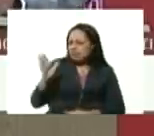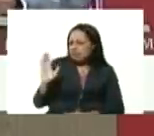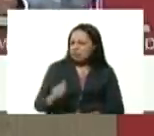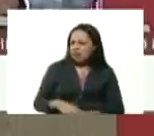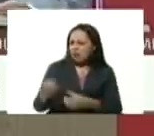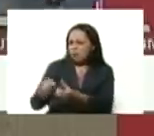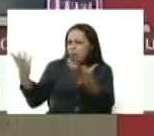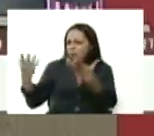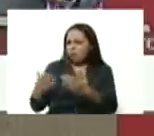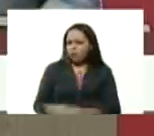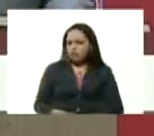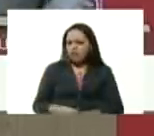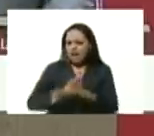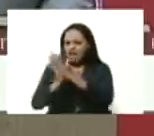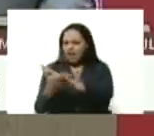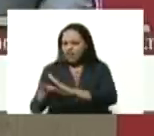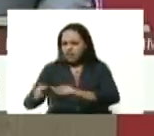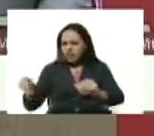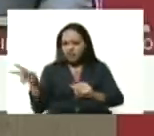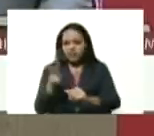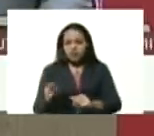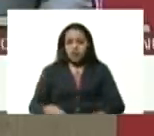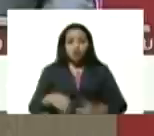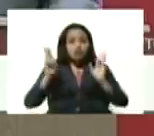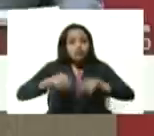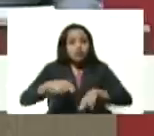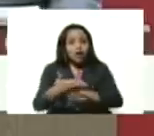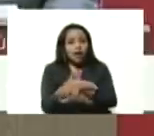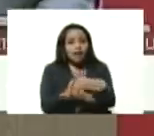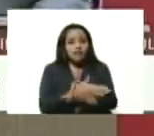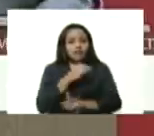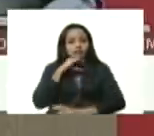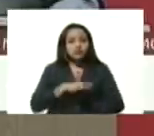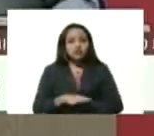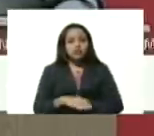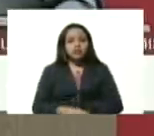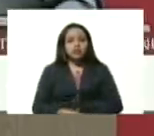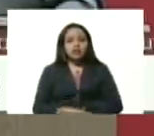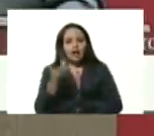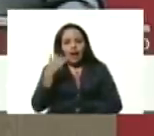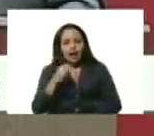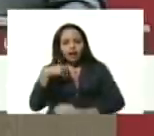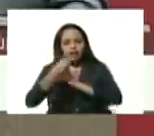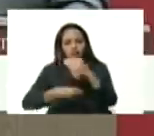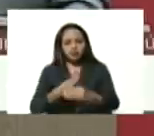Venezuela, algo que nunca en la historia de la República había ocurrido.